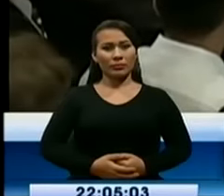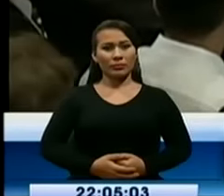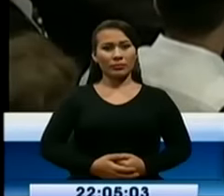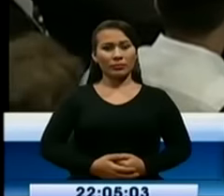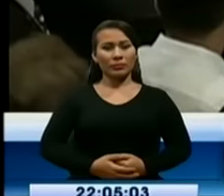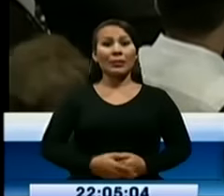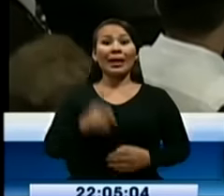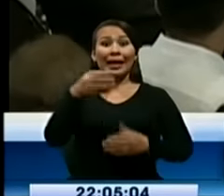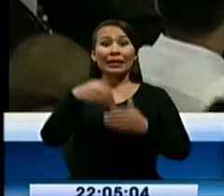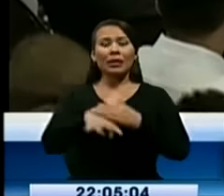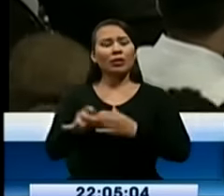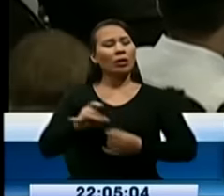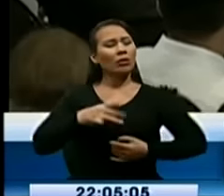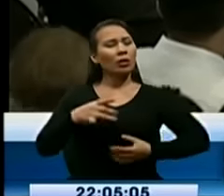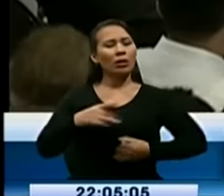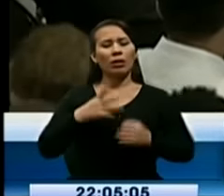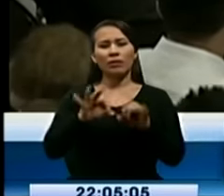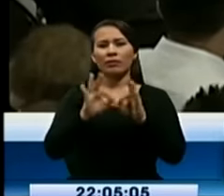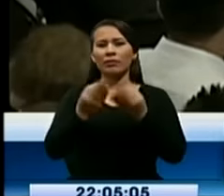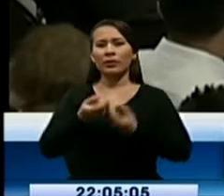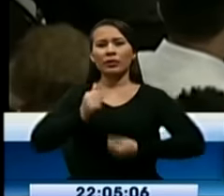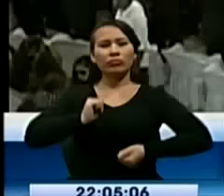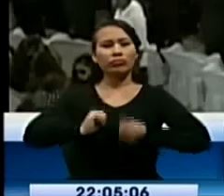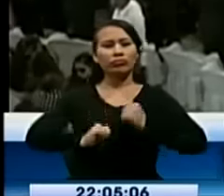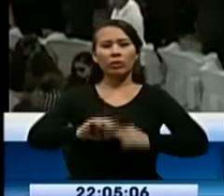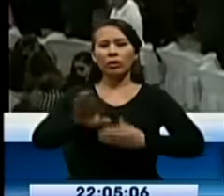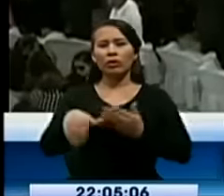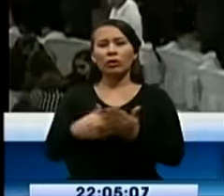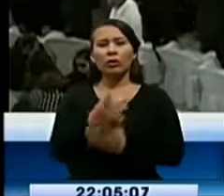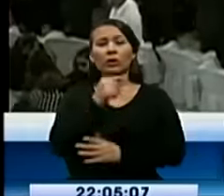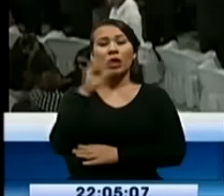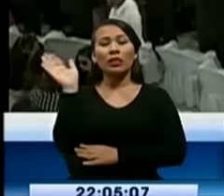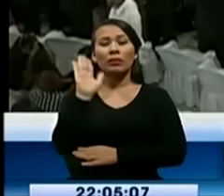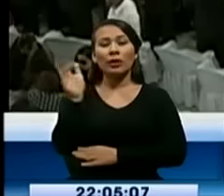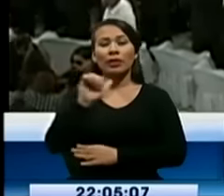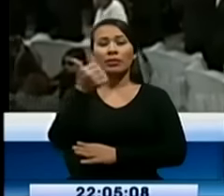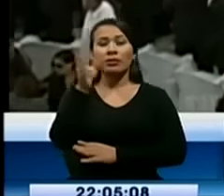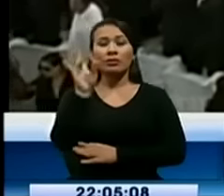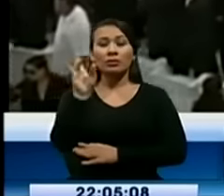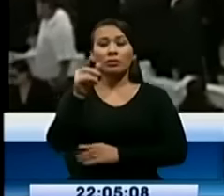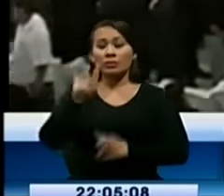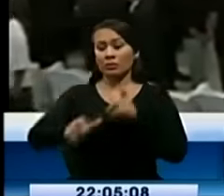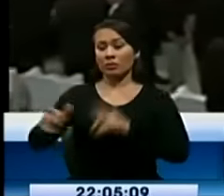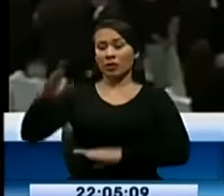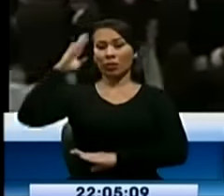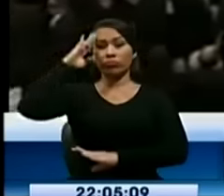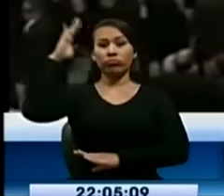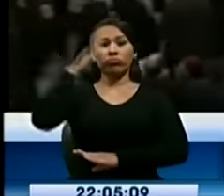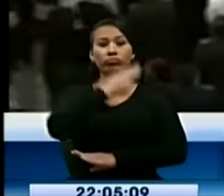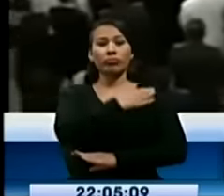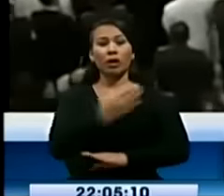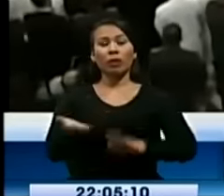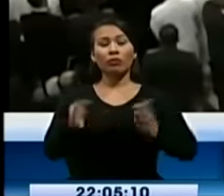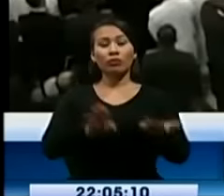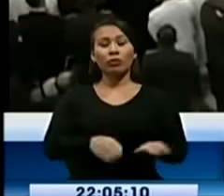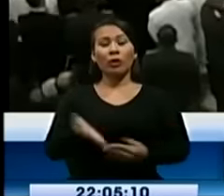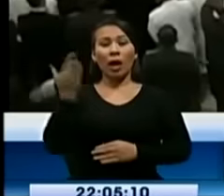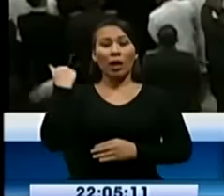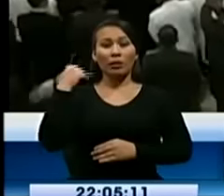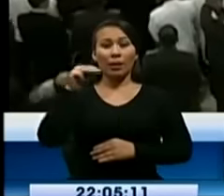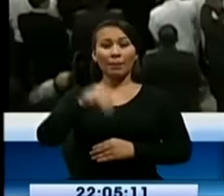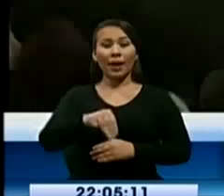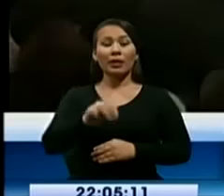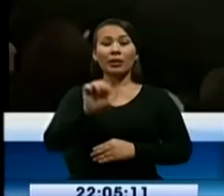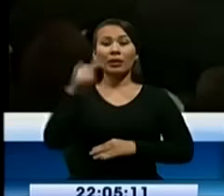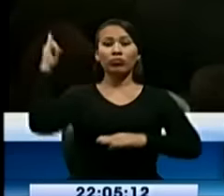En medio del dolor de los familiares y entre honores, fueron despedidos 17 de los 22 miembros de las Fuerzas Armadas que fallecieron el martes en un accidente